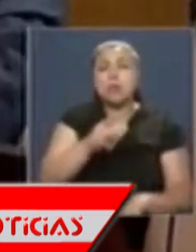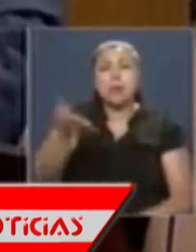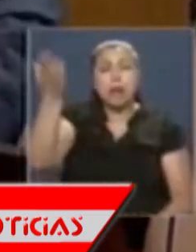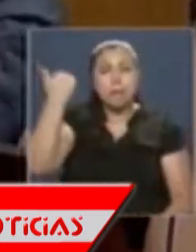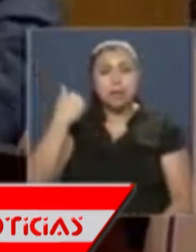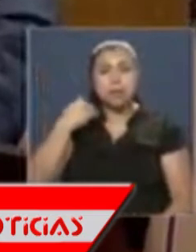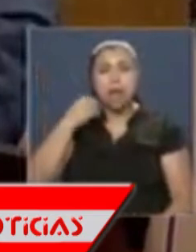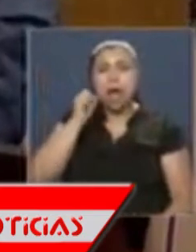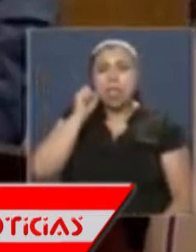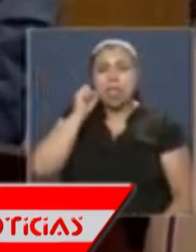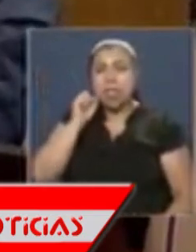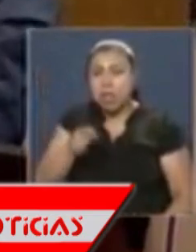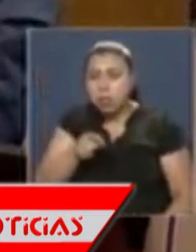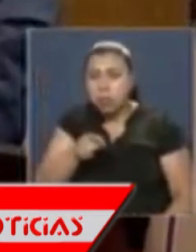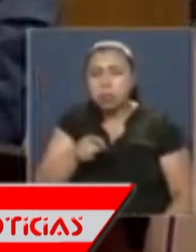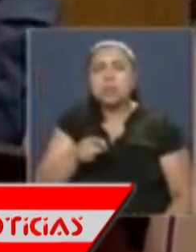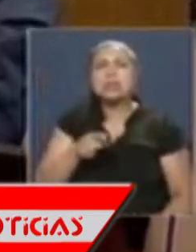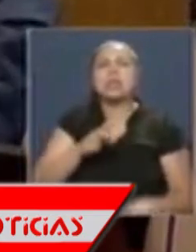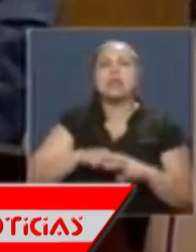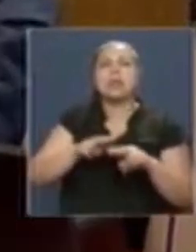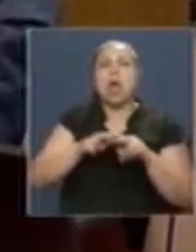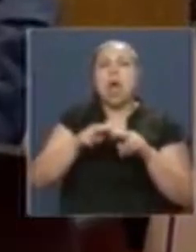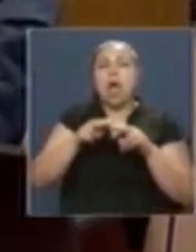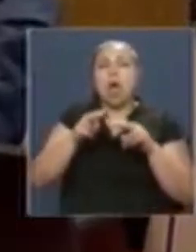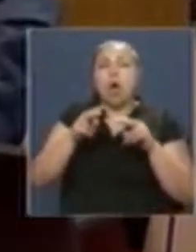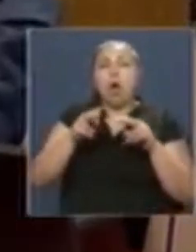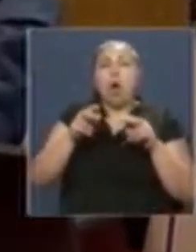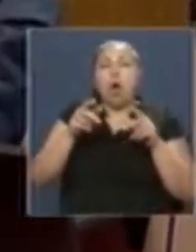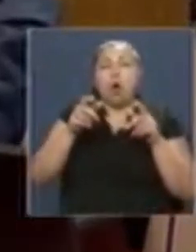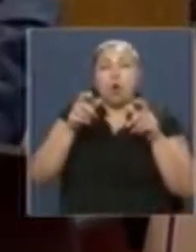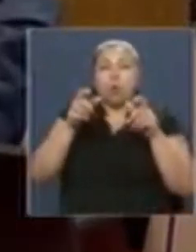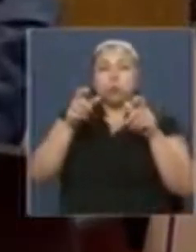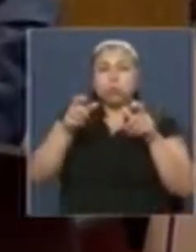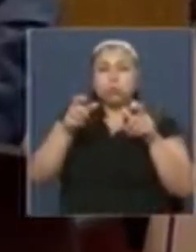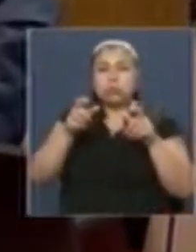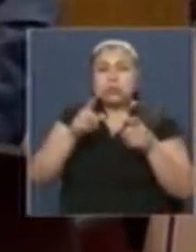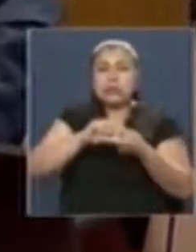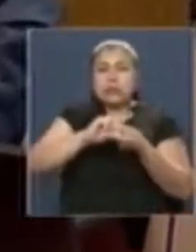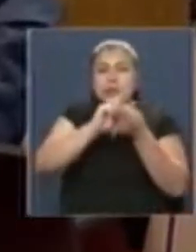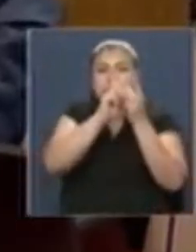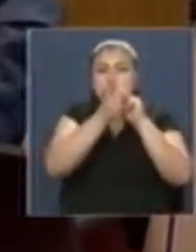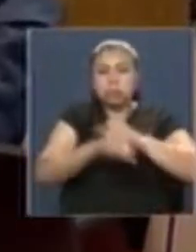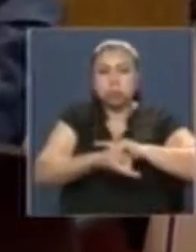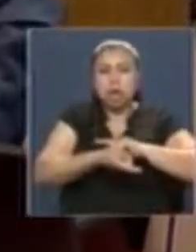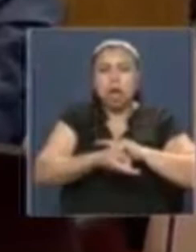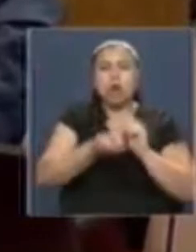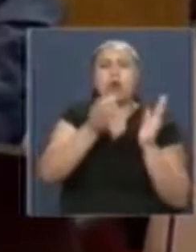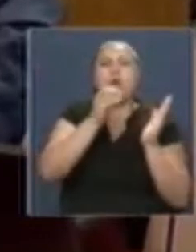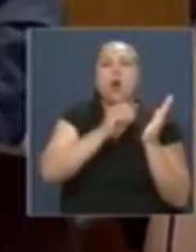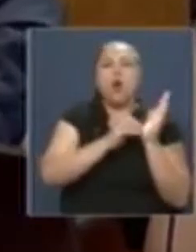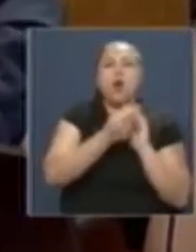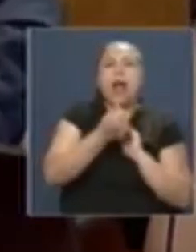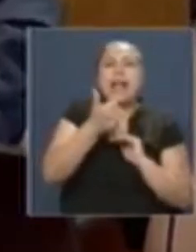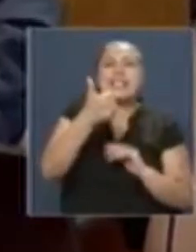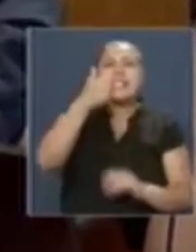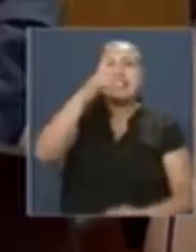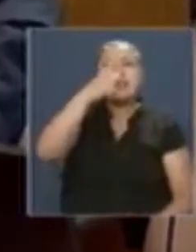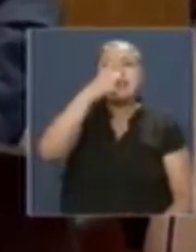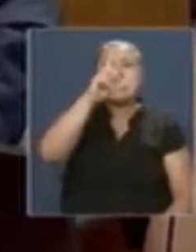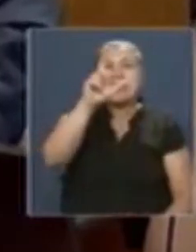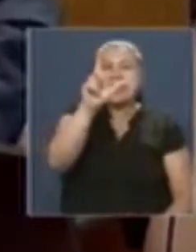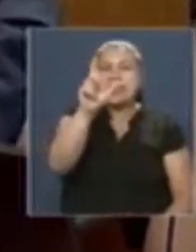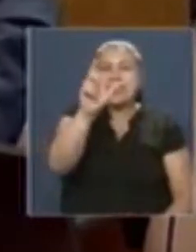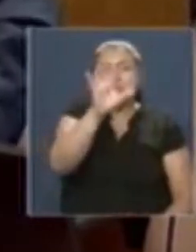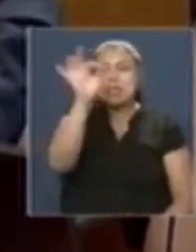que nosotros realizamos de fiscalización dan cuenta que adulteraron de manera arbitraria e ilegal las notas de más de 70 las